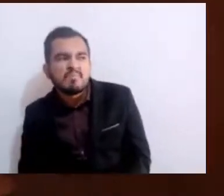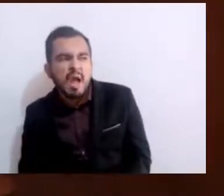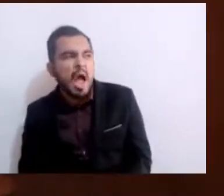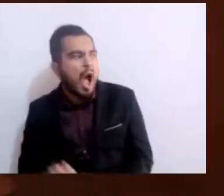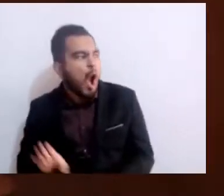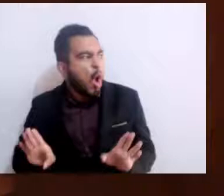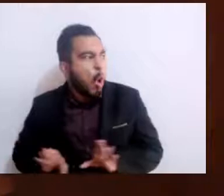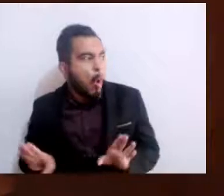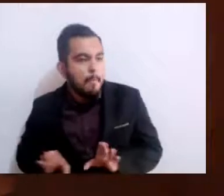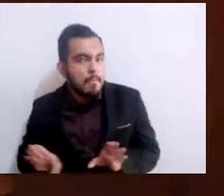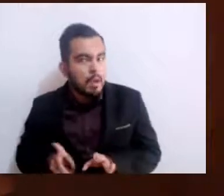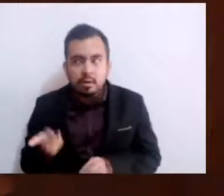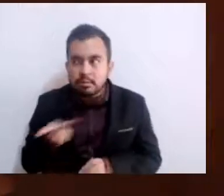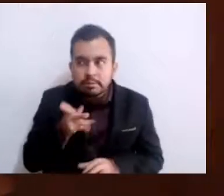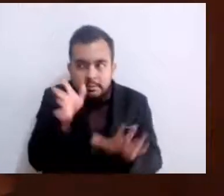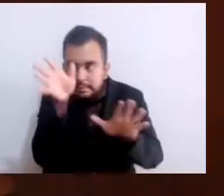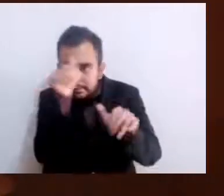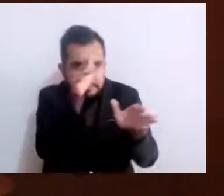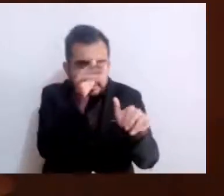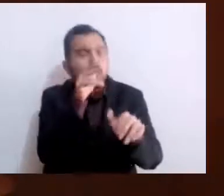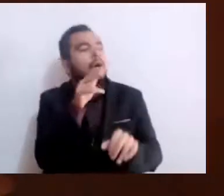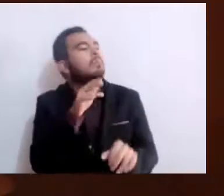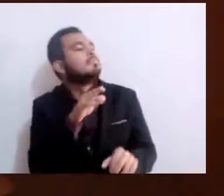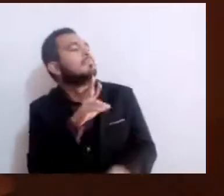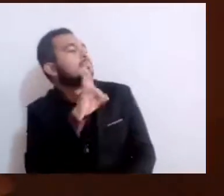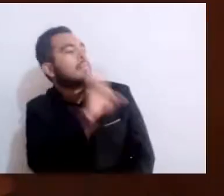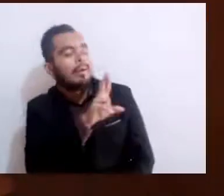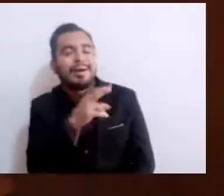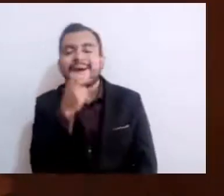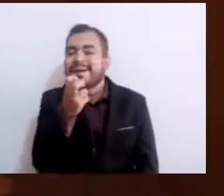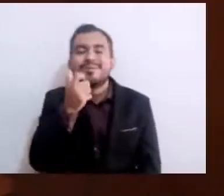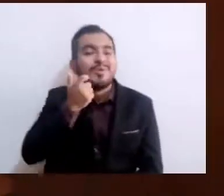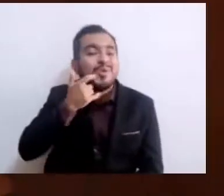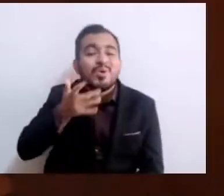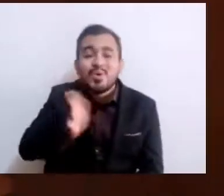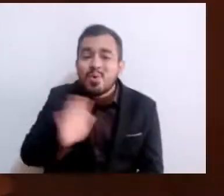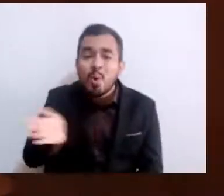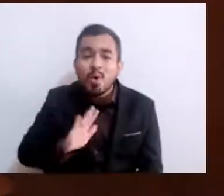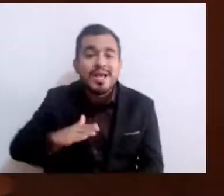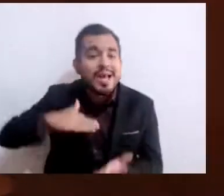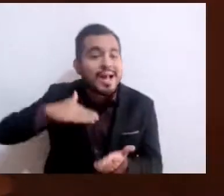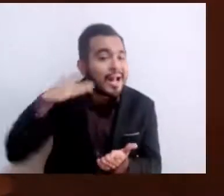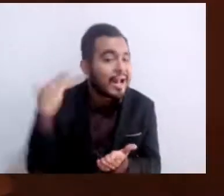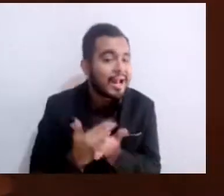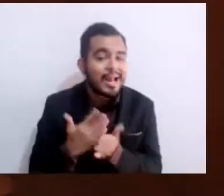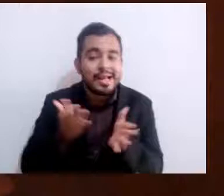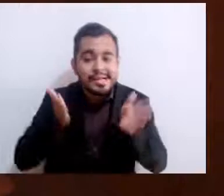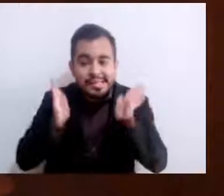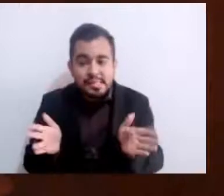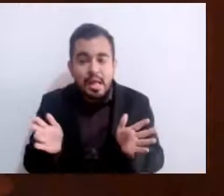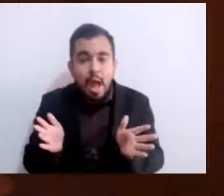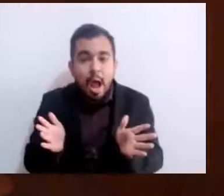2 entidades. Eso es lo que no queremos nosotros que siga pasando, mucho menos que siga